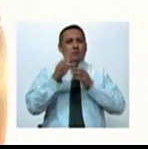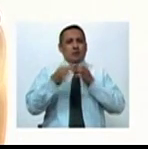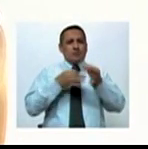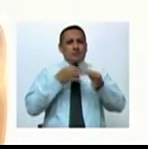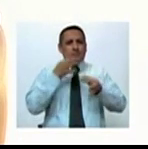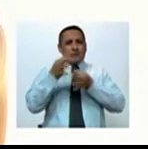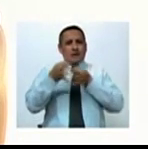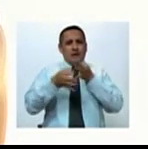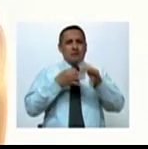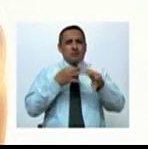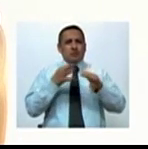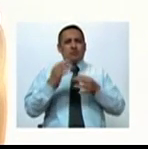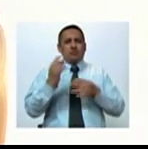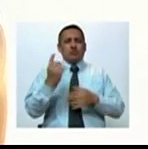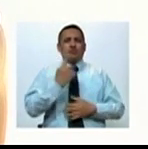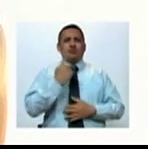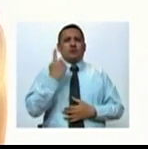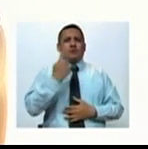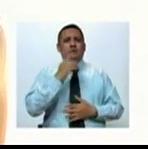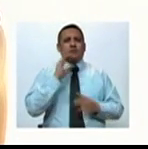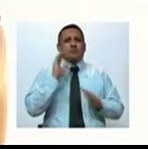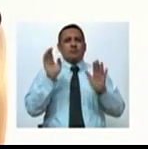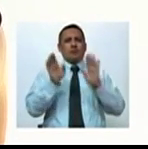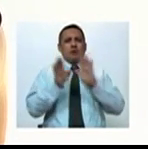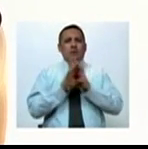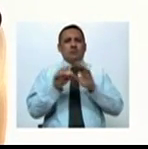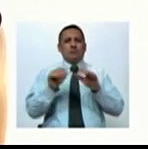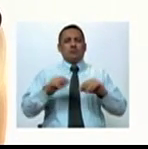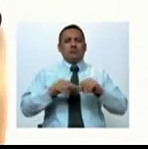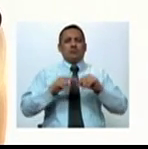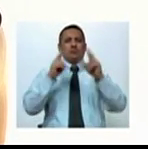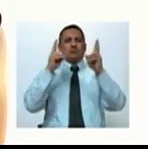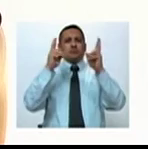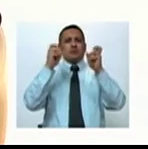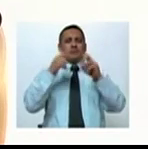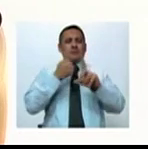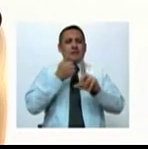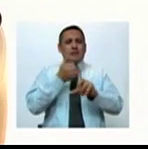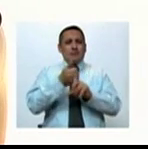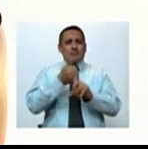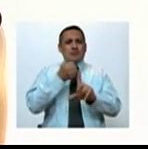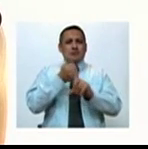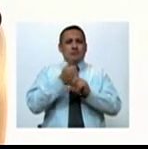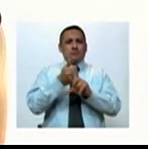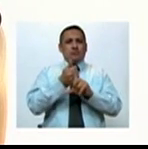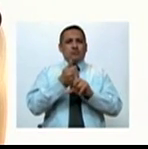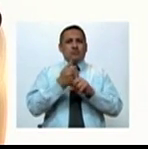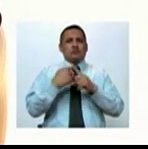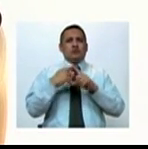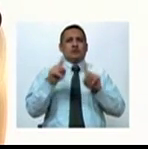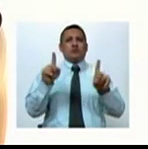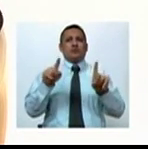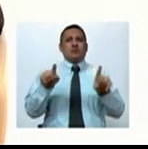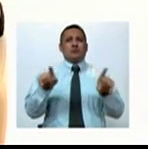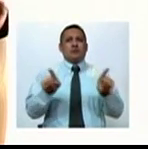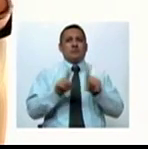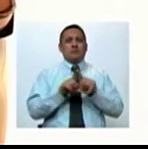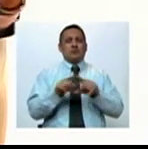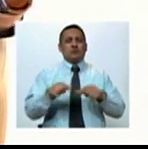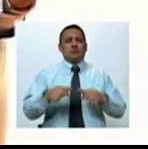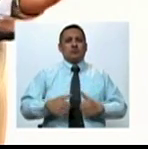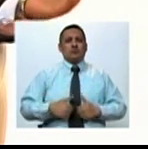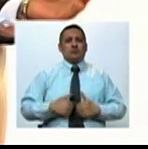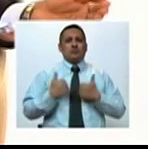de una situación de él mismo respecto a su subsistencia, sino la subsistencia de